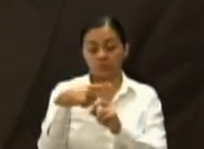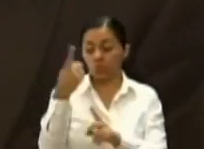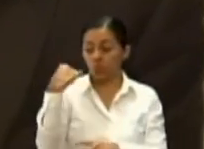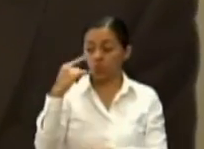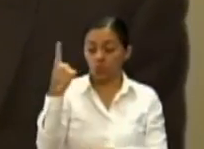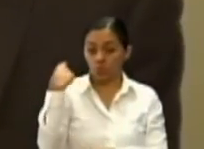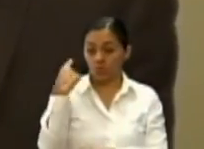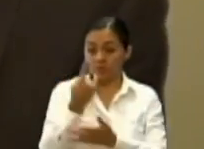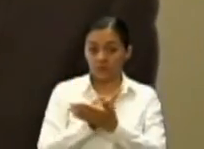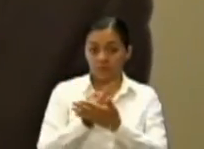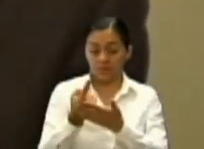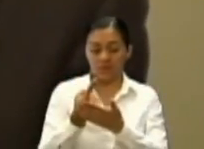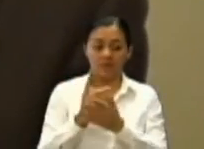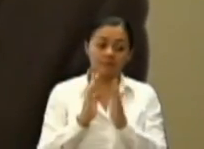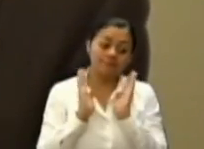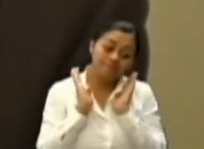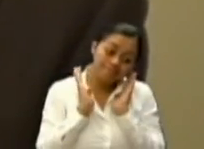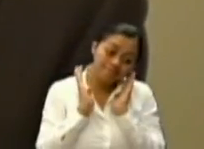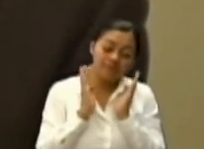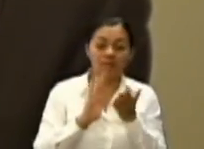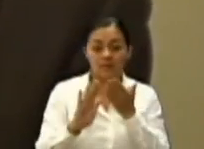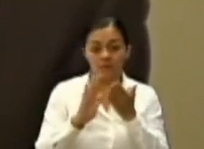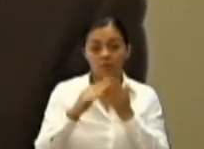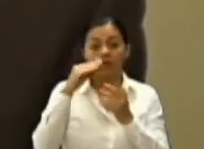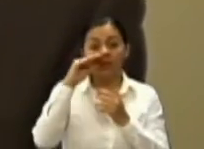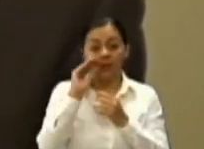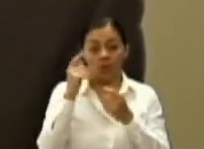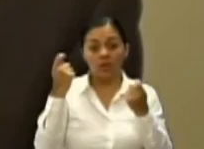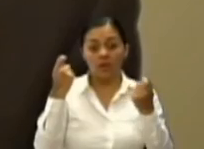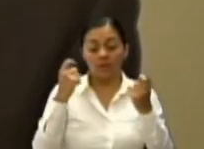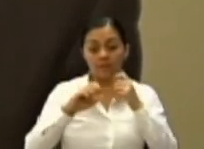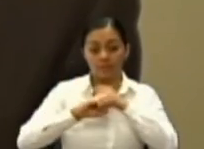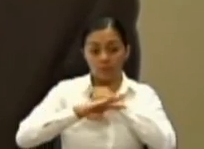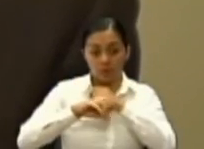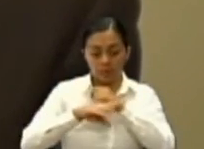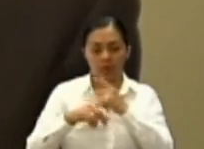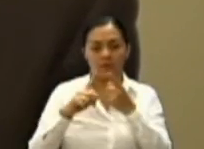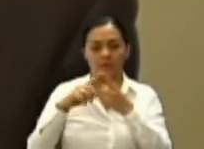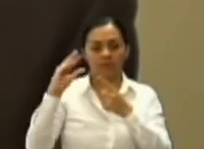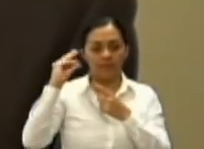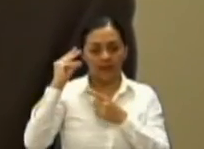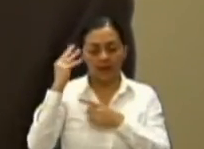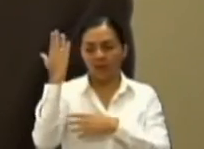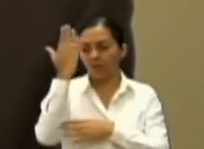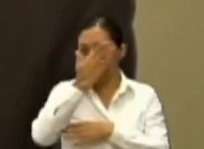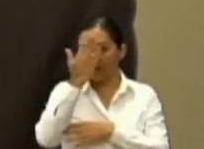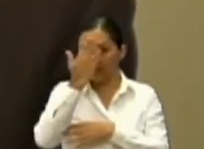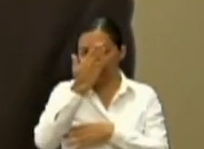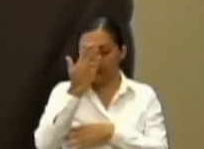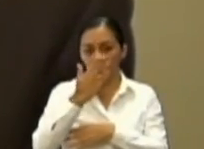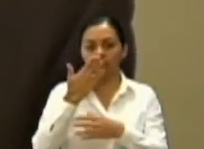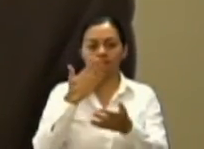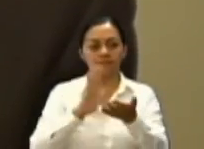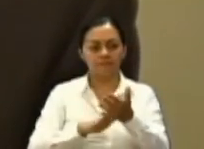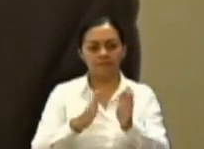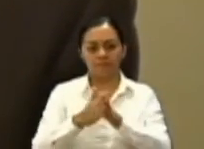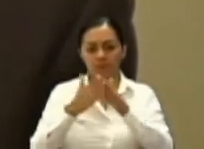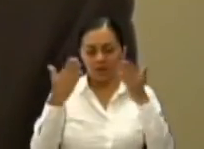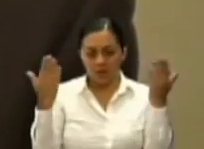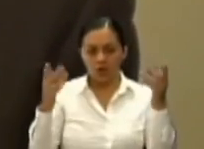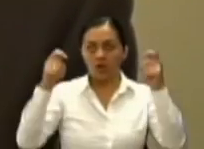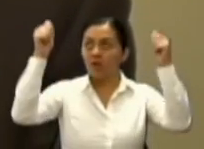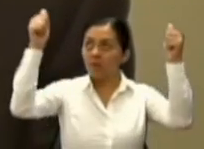incluso la de negocio con todos los millones que gastó nebot propagan en radio televisión stickers en los periódicos vallas